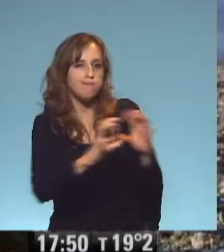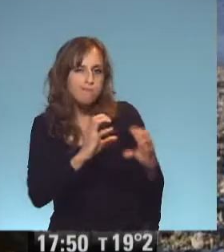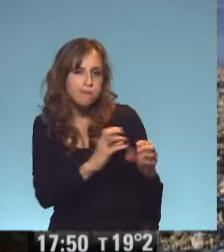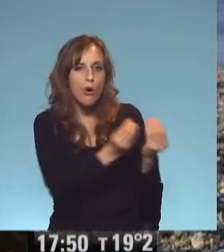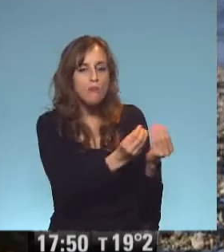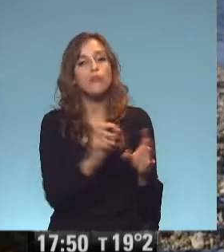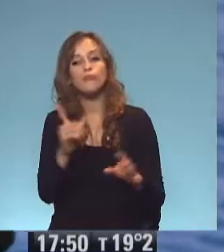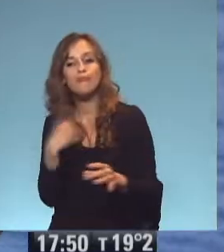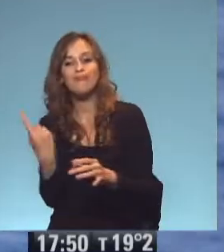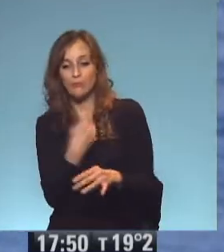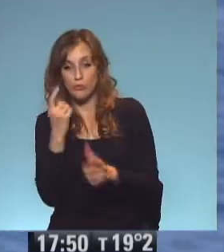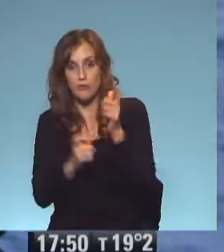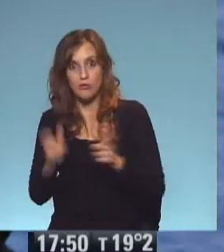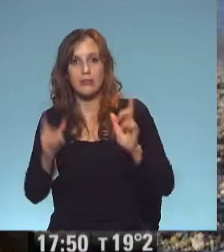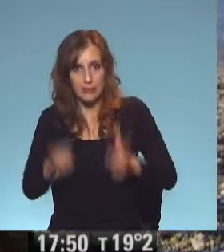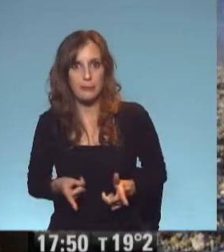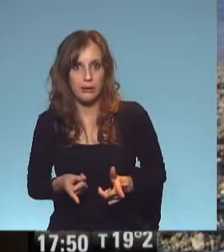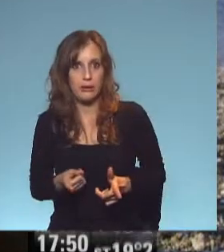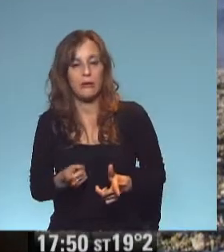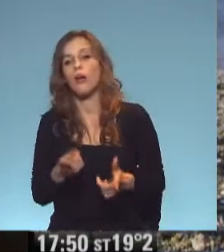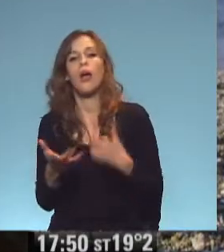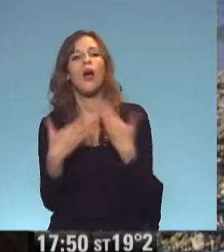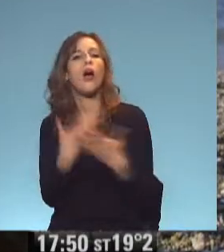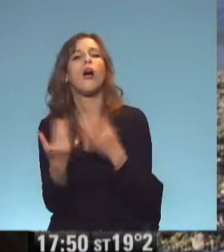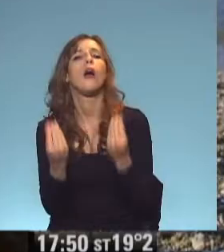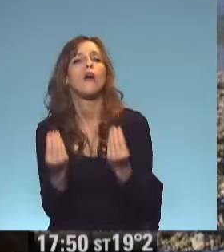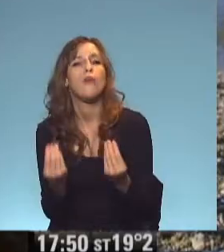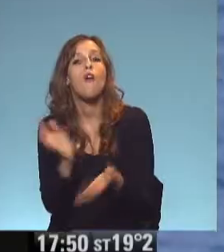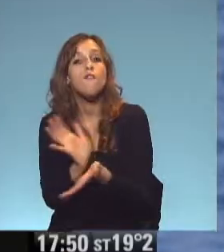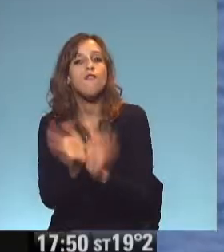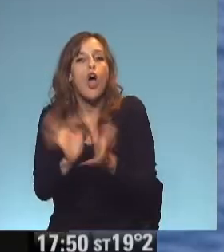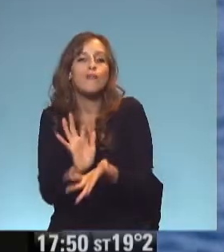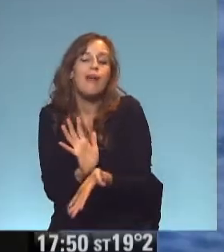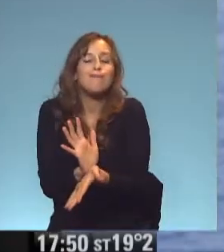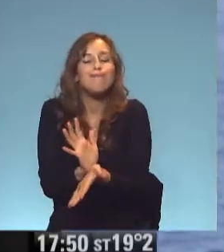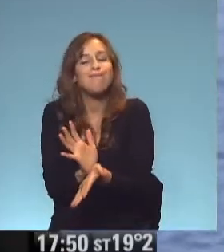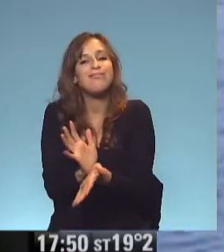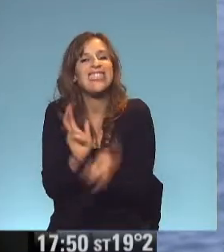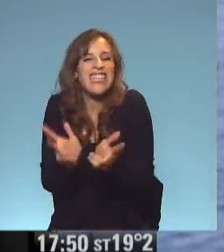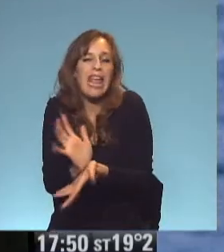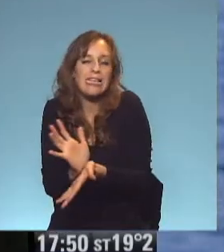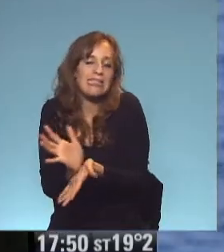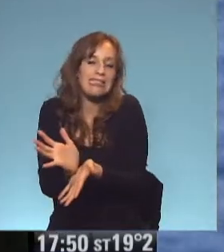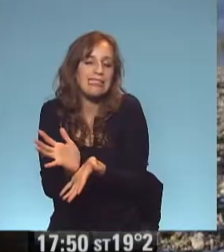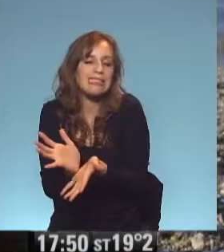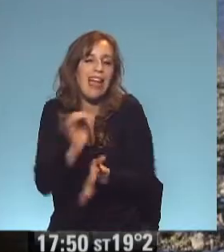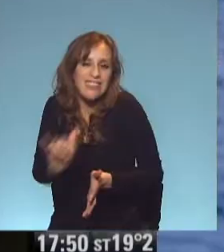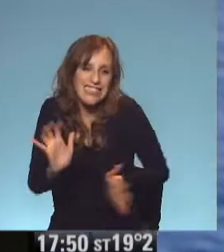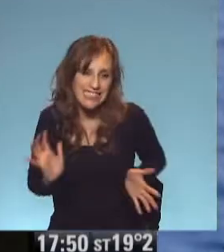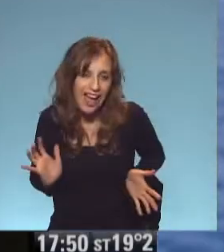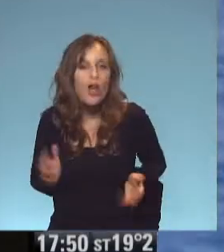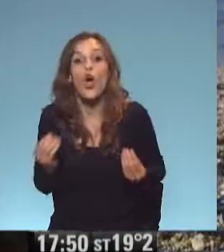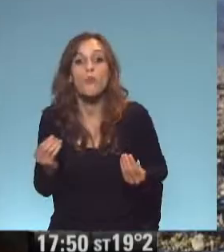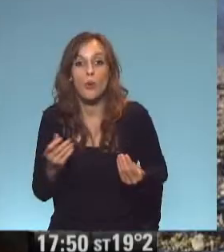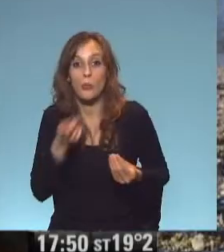cómo hablamos abajo del agua. Para eso usamos las manos, para hacer señales. ¿Practicamos? Arriba las manos. Abajo.